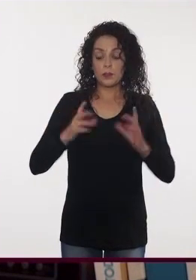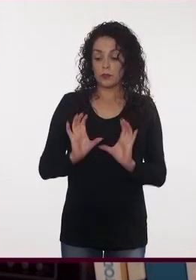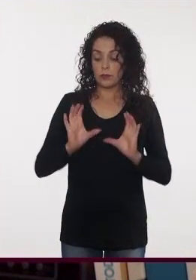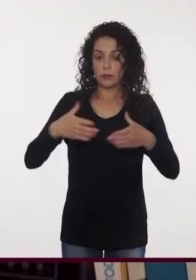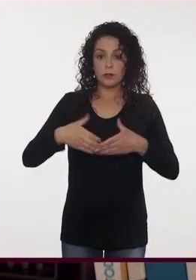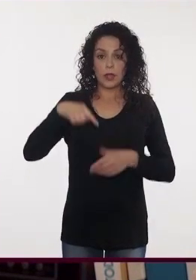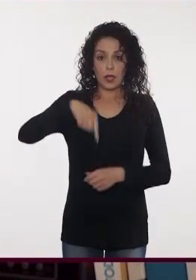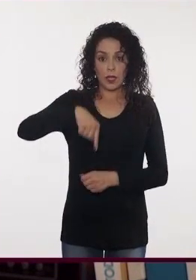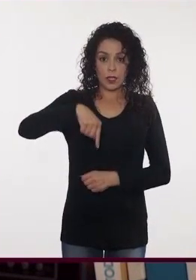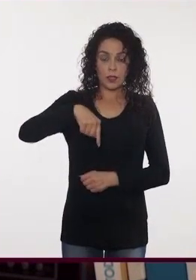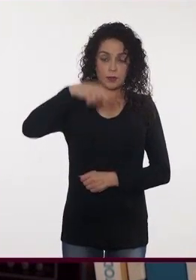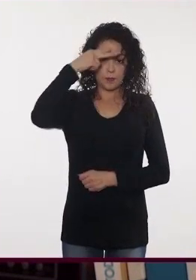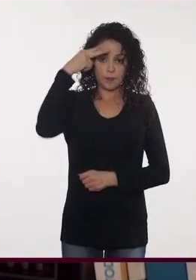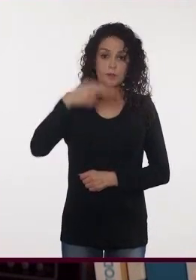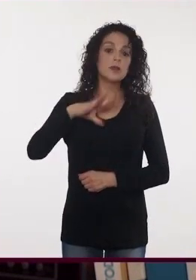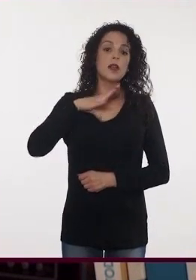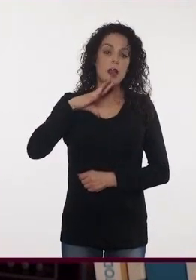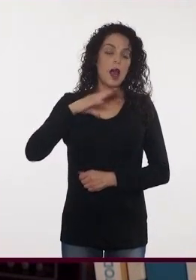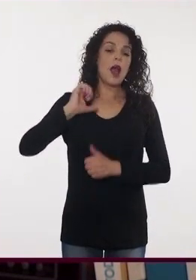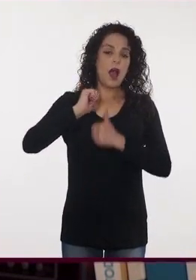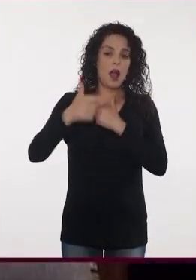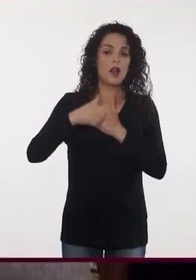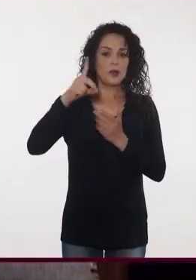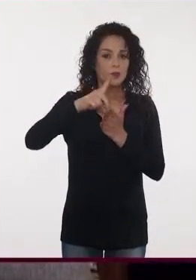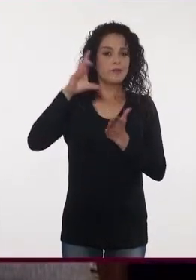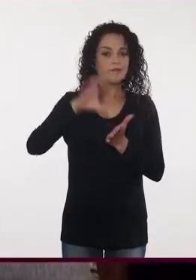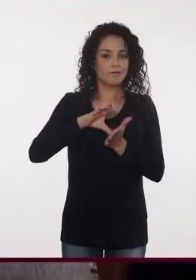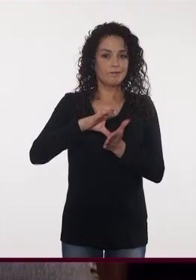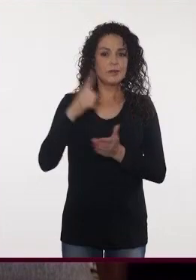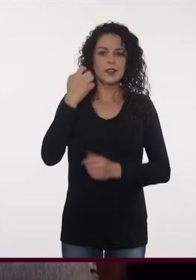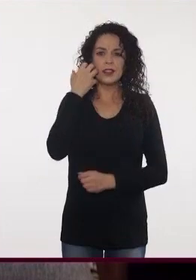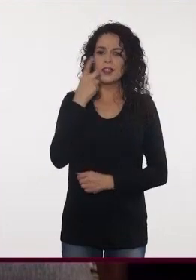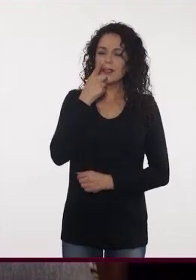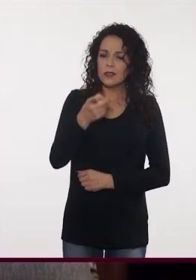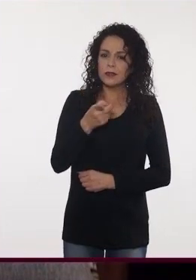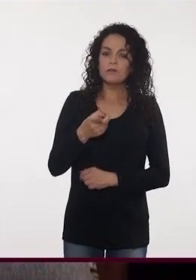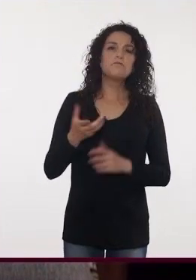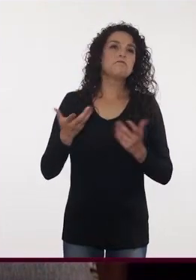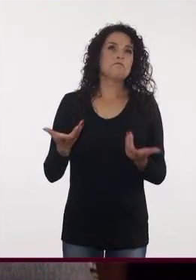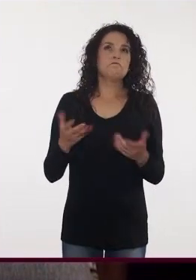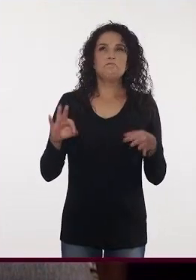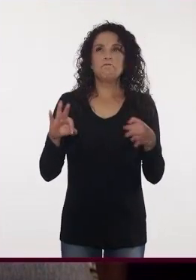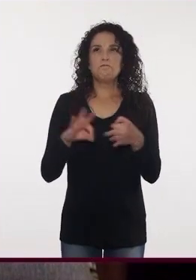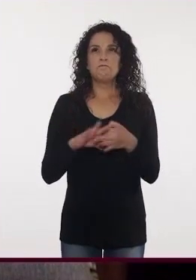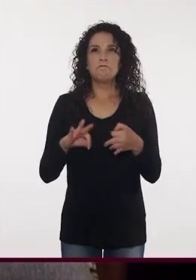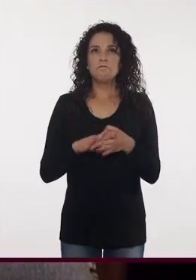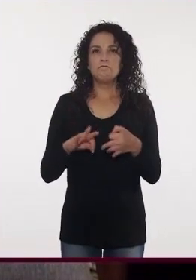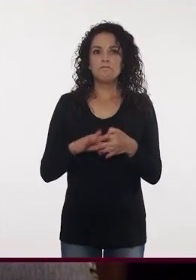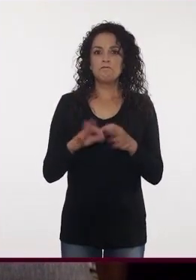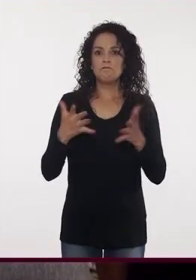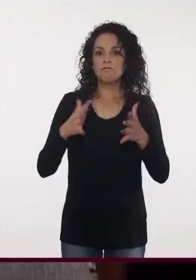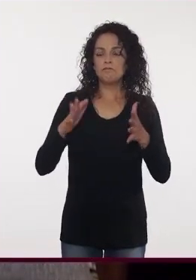país vive con alguna de estas condiciones. Es decir, aproximadamente